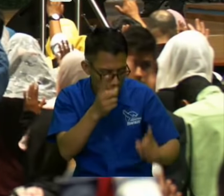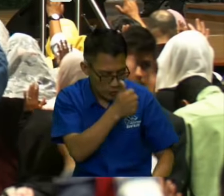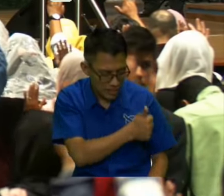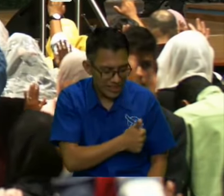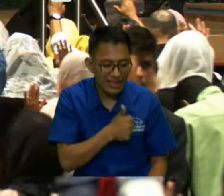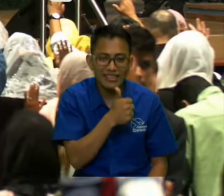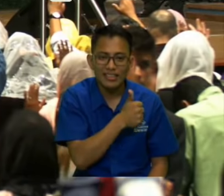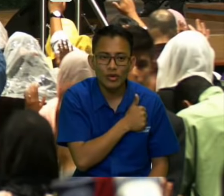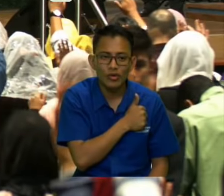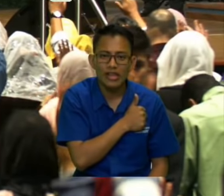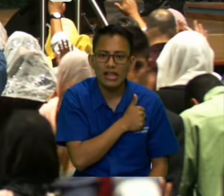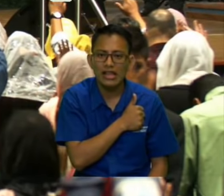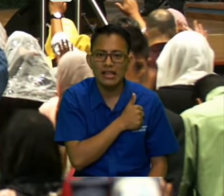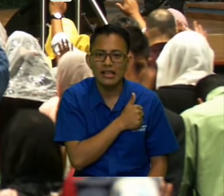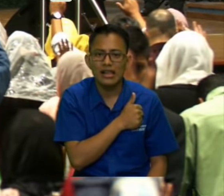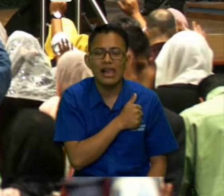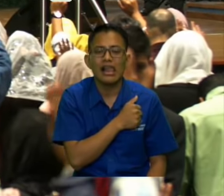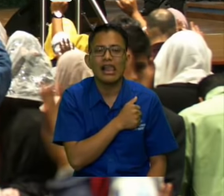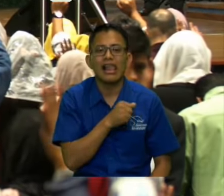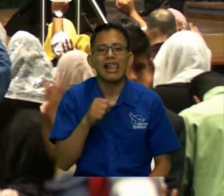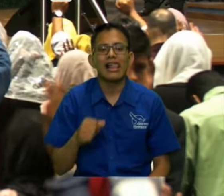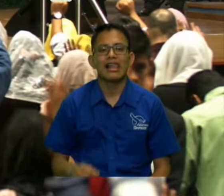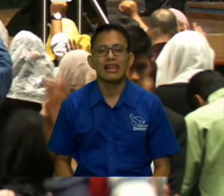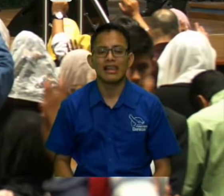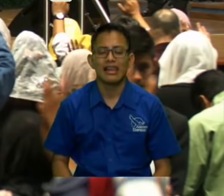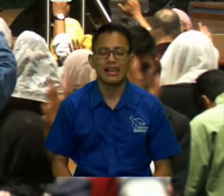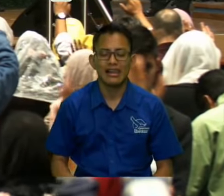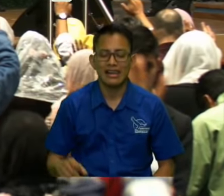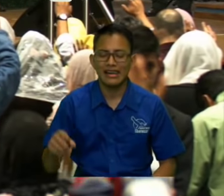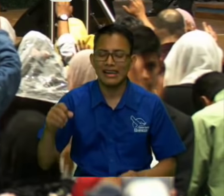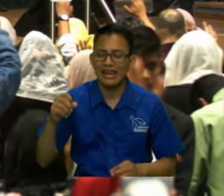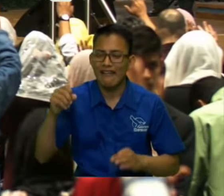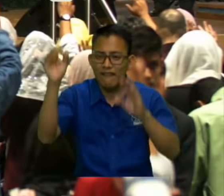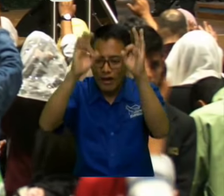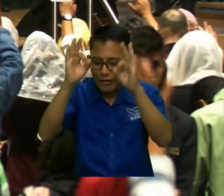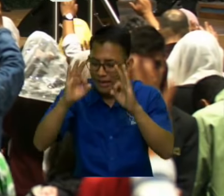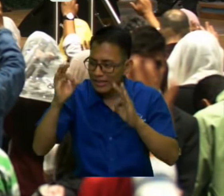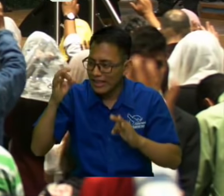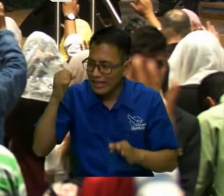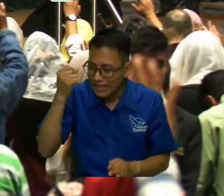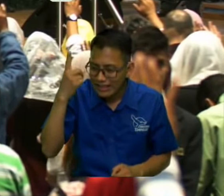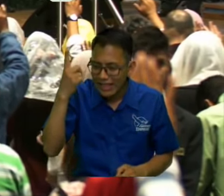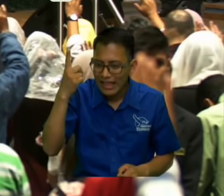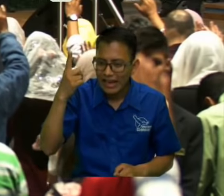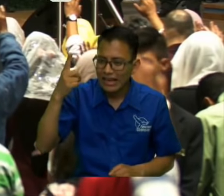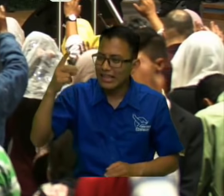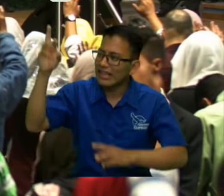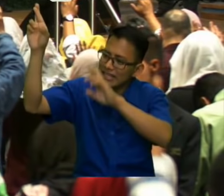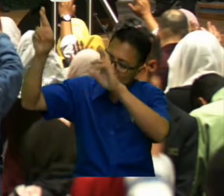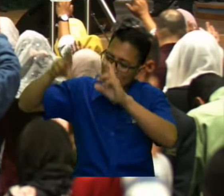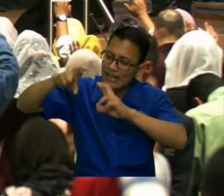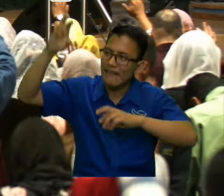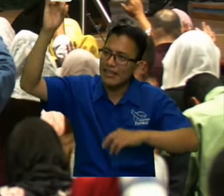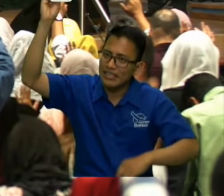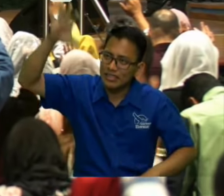la forma de poder percibir y recibir la gloriosa bendición